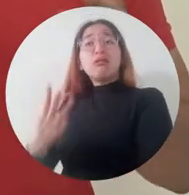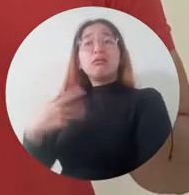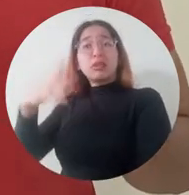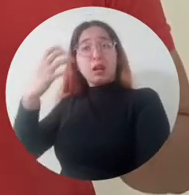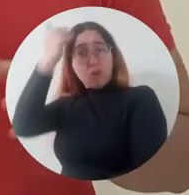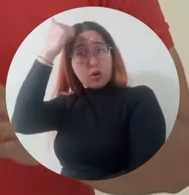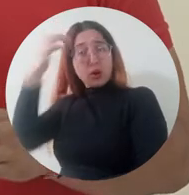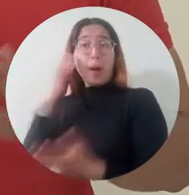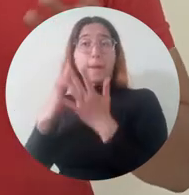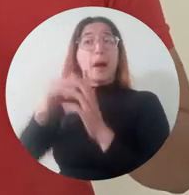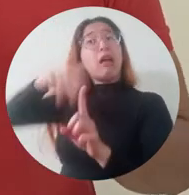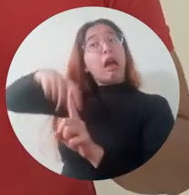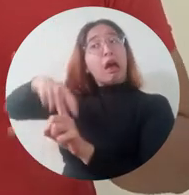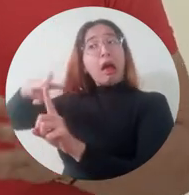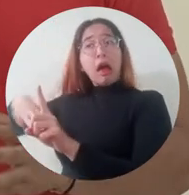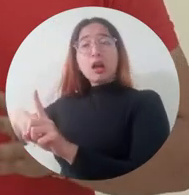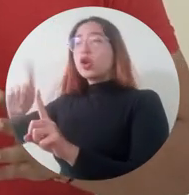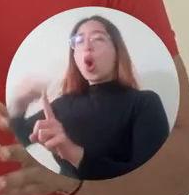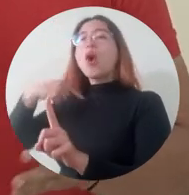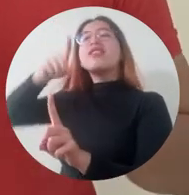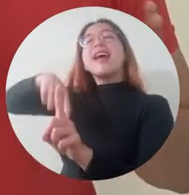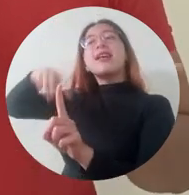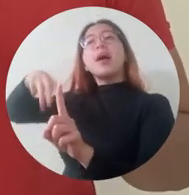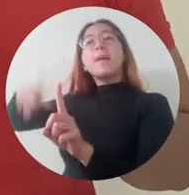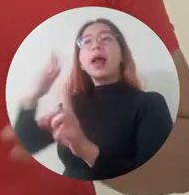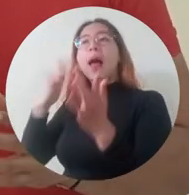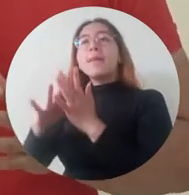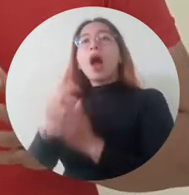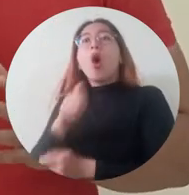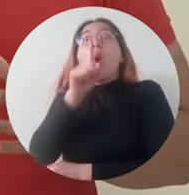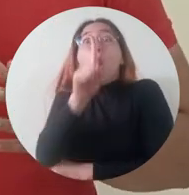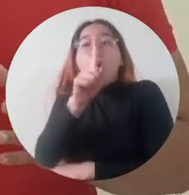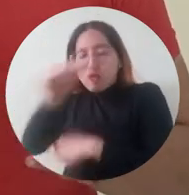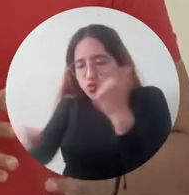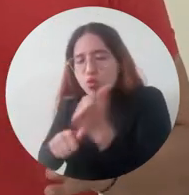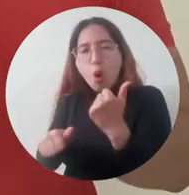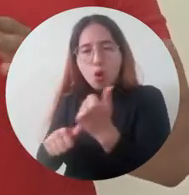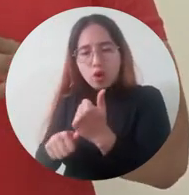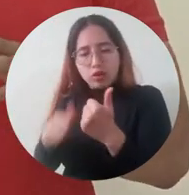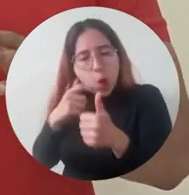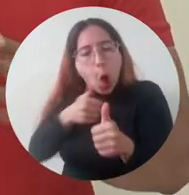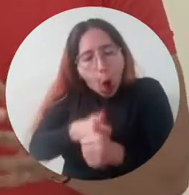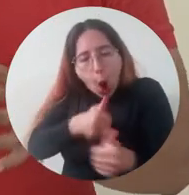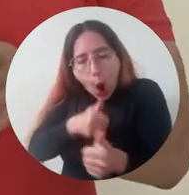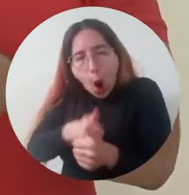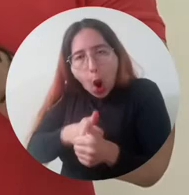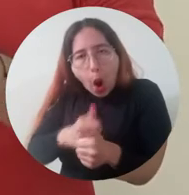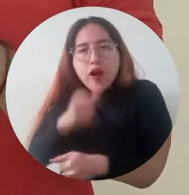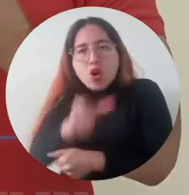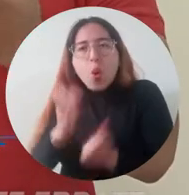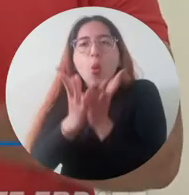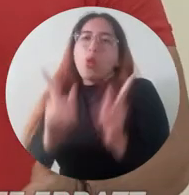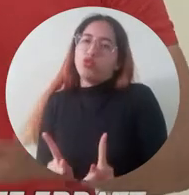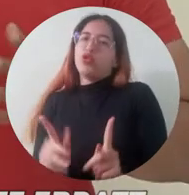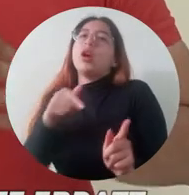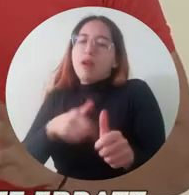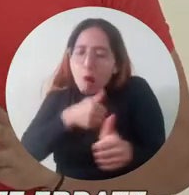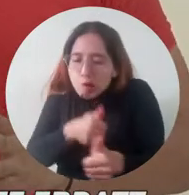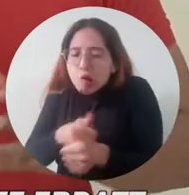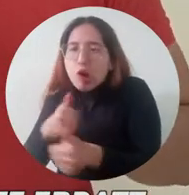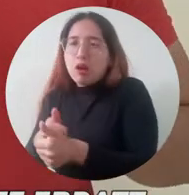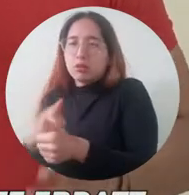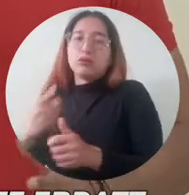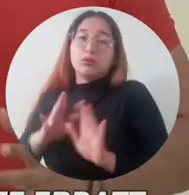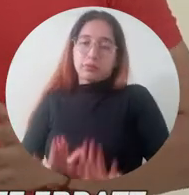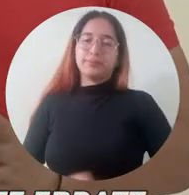ser 3 docentes diferentes en 3 semestres a los 3 semestres con un tutor que acompañe un producto final que entregue el